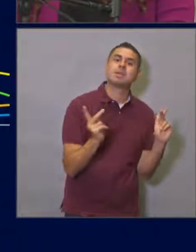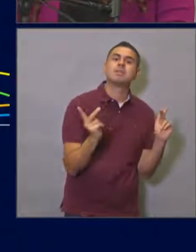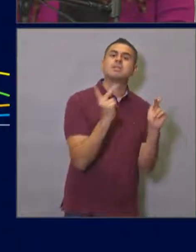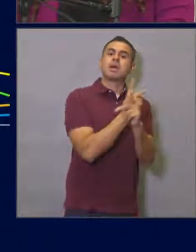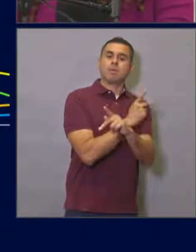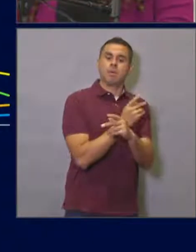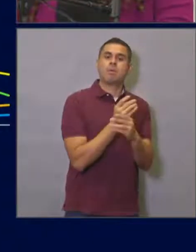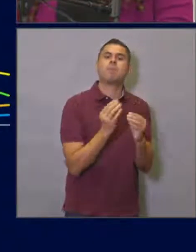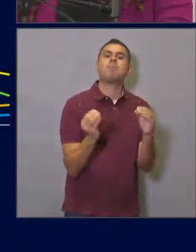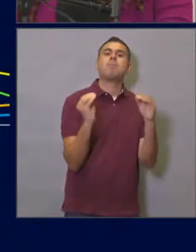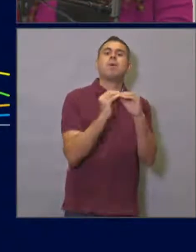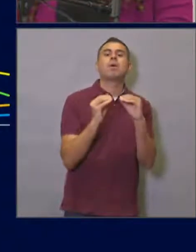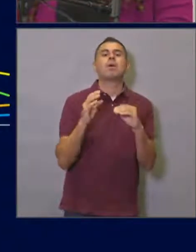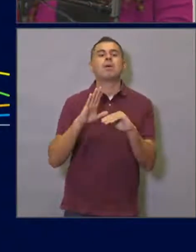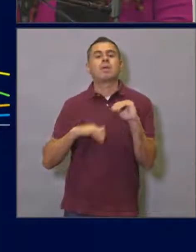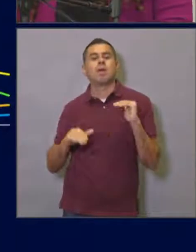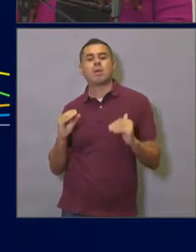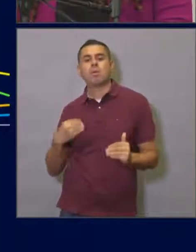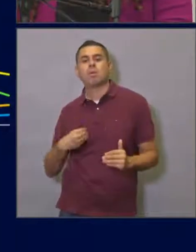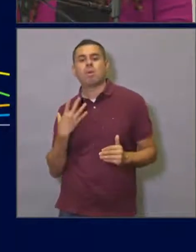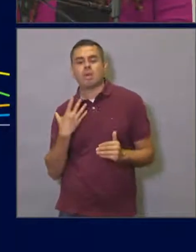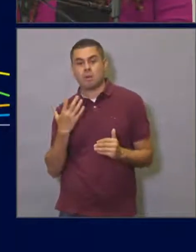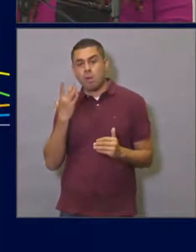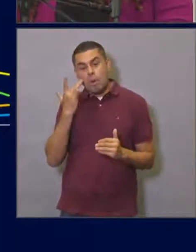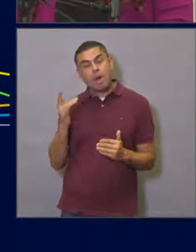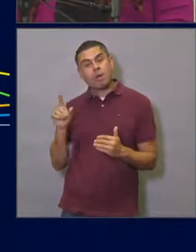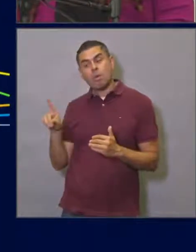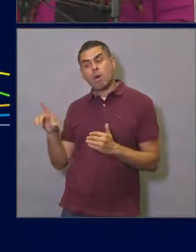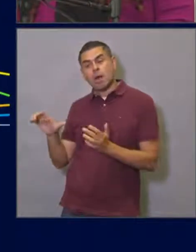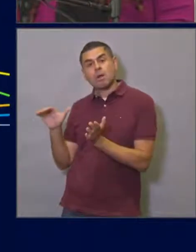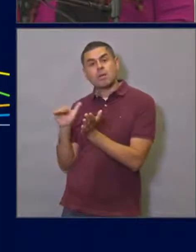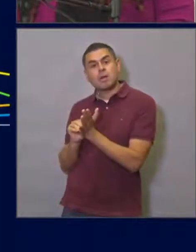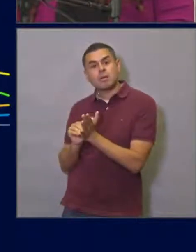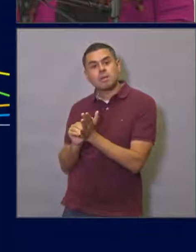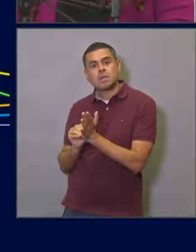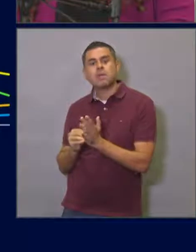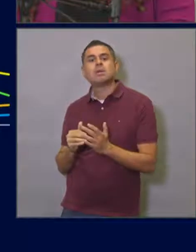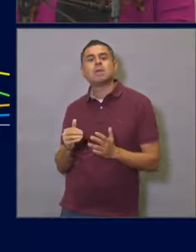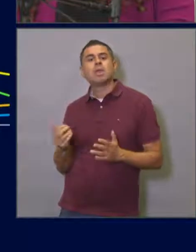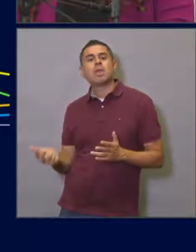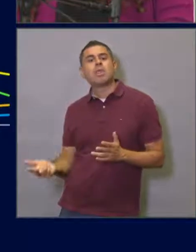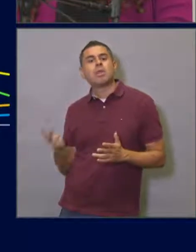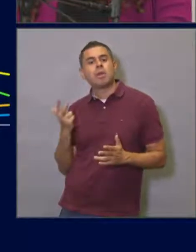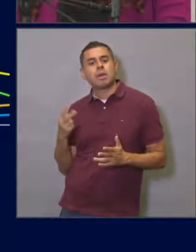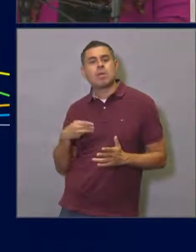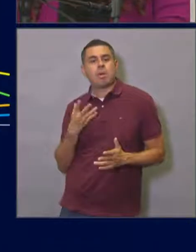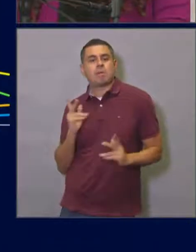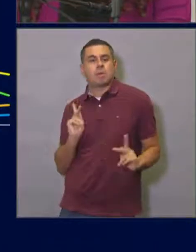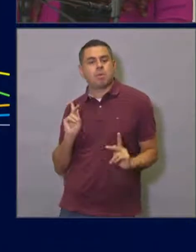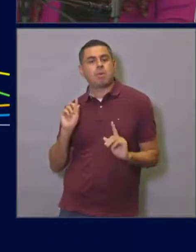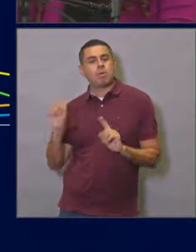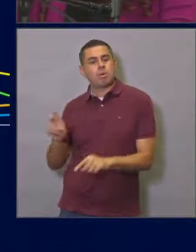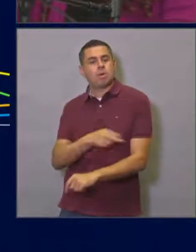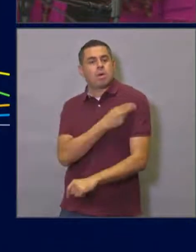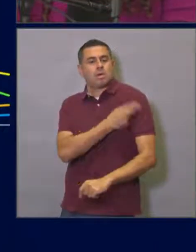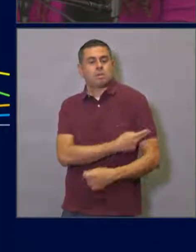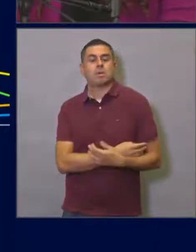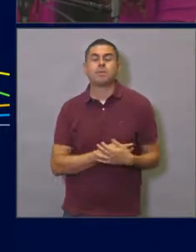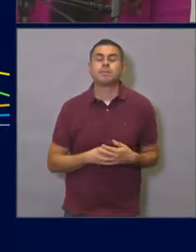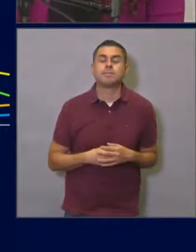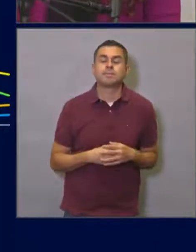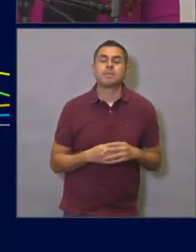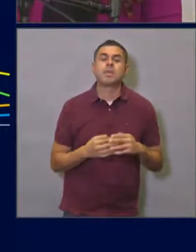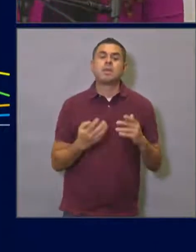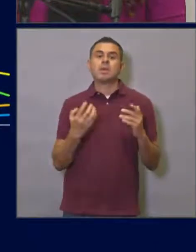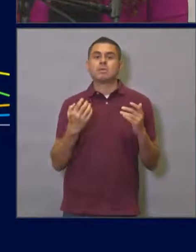los residentes blancos, con 3 hospitalizaciones por cada 100,000 habitantes. Las hospitalizaciones